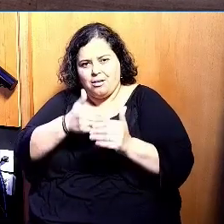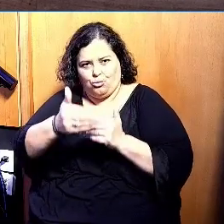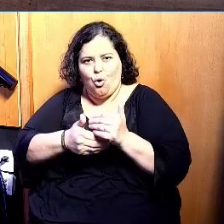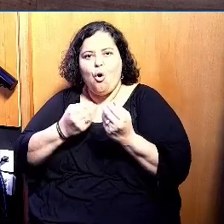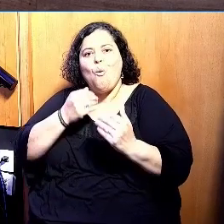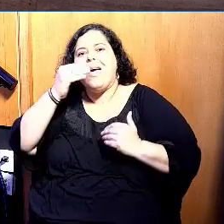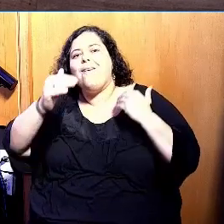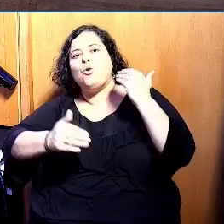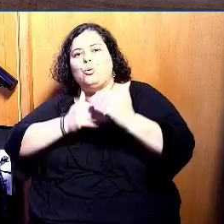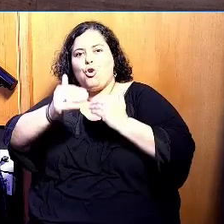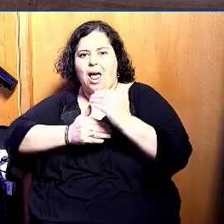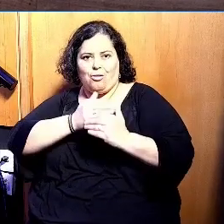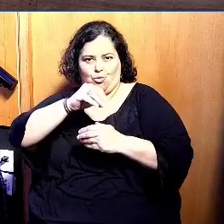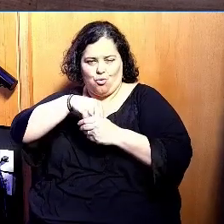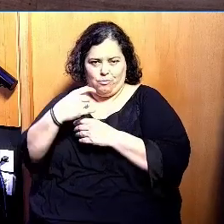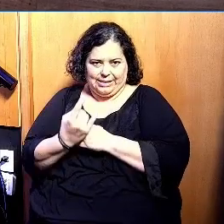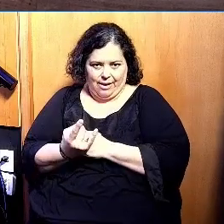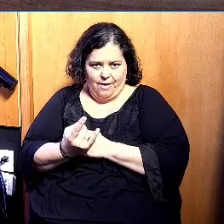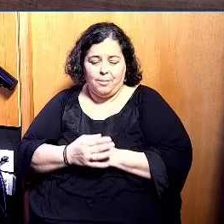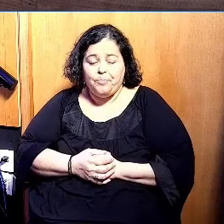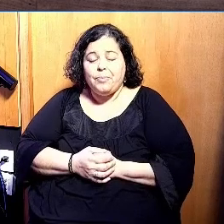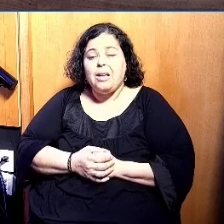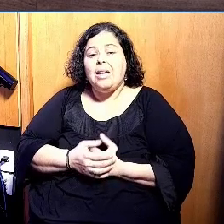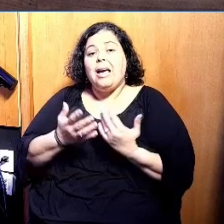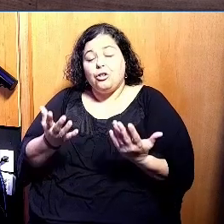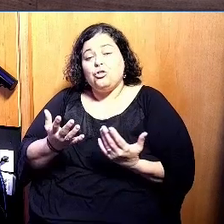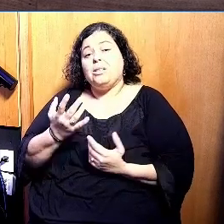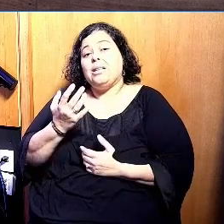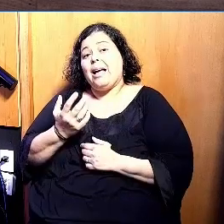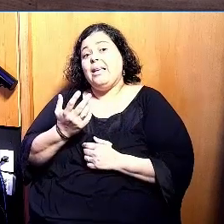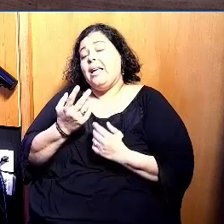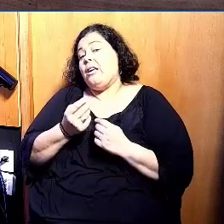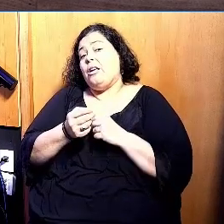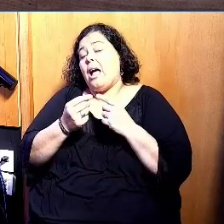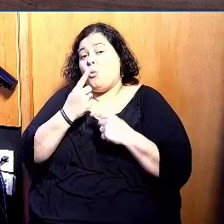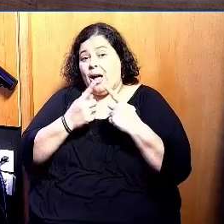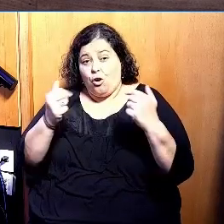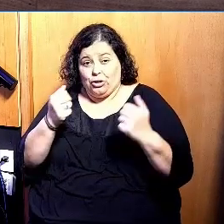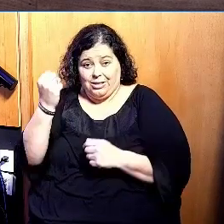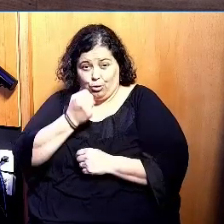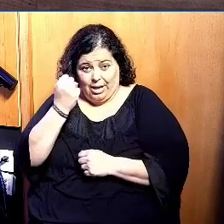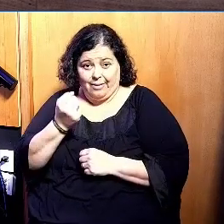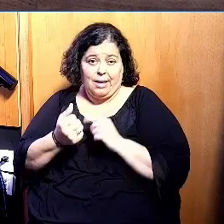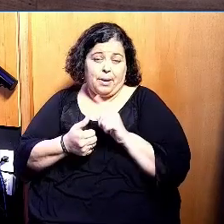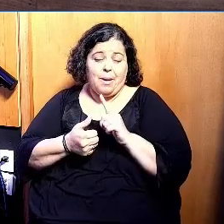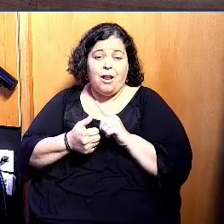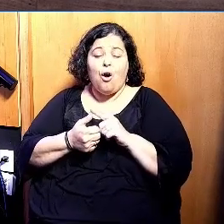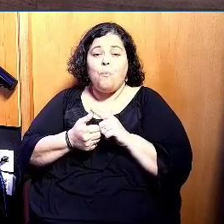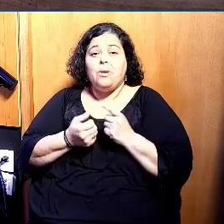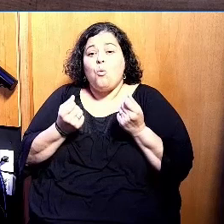fuimos evolucionando? Y hay 3 cosas importantes que nos fuimos planteando, que es primero establecer un plan de